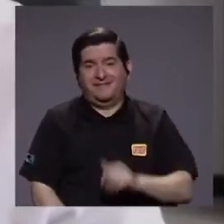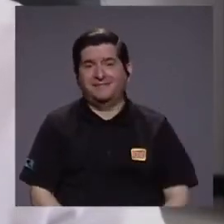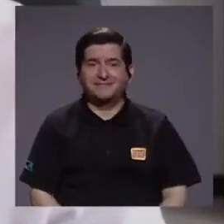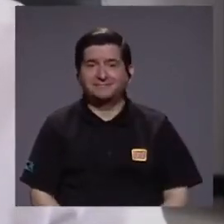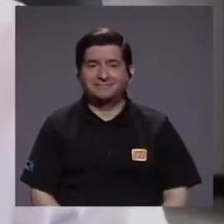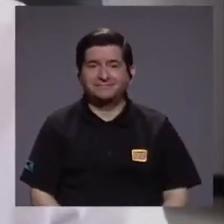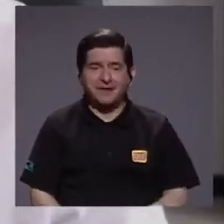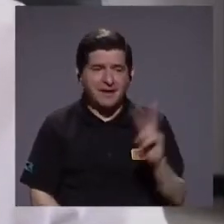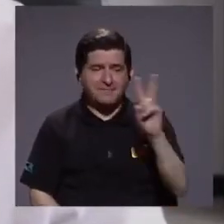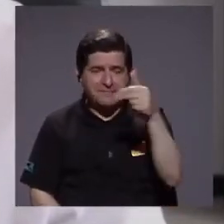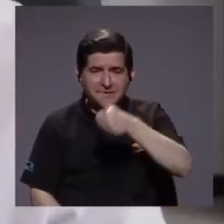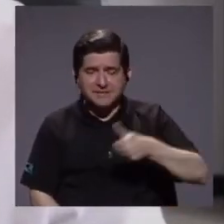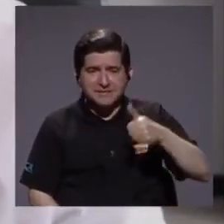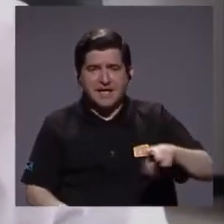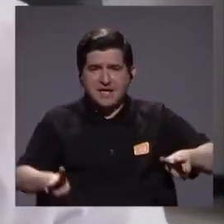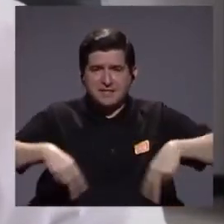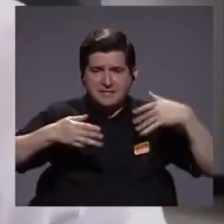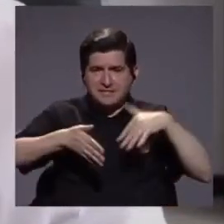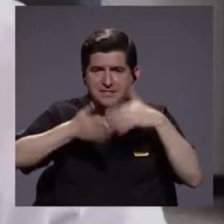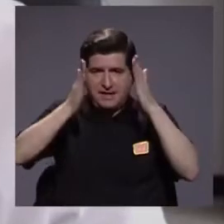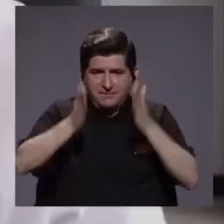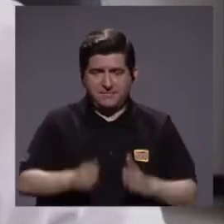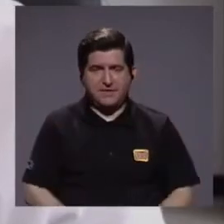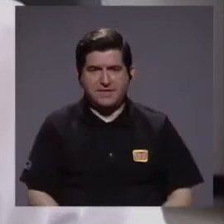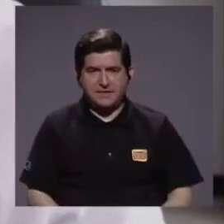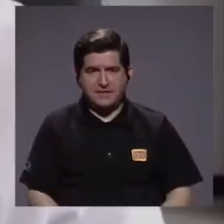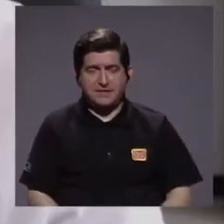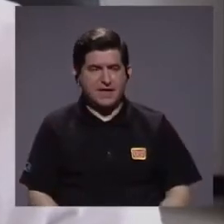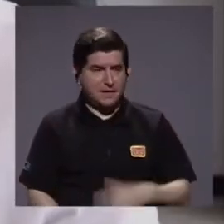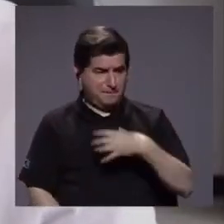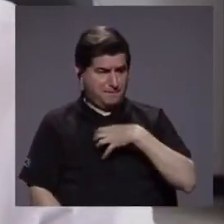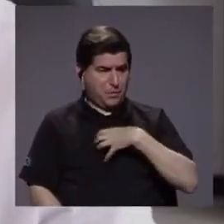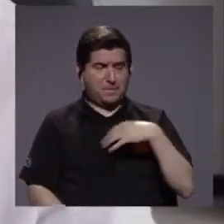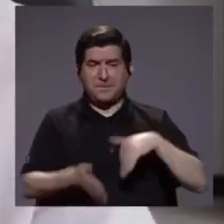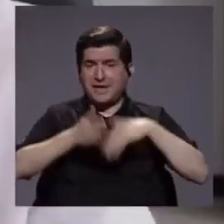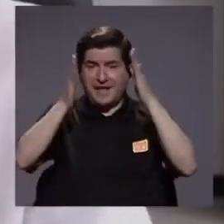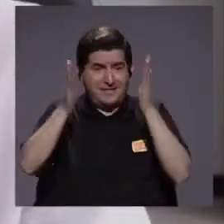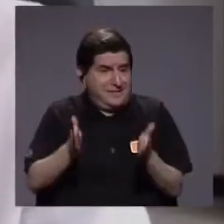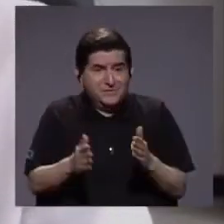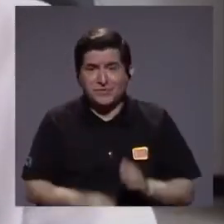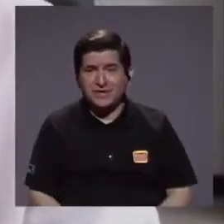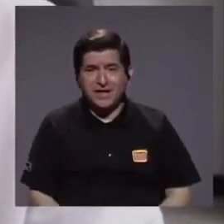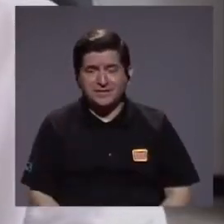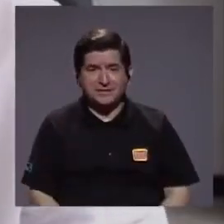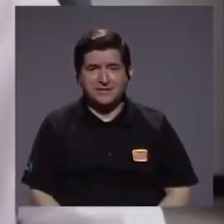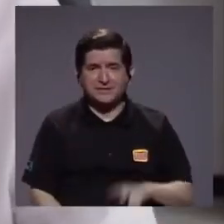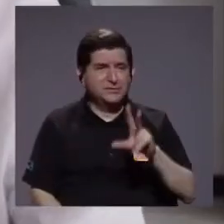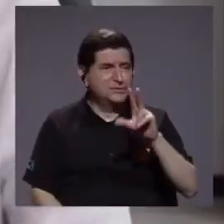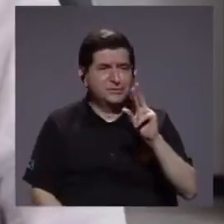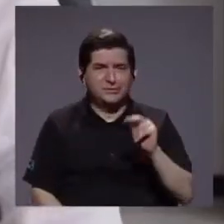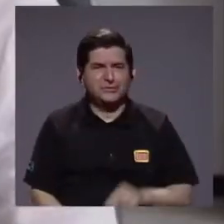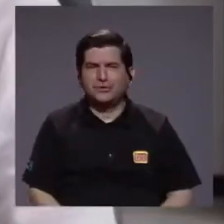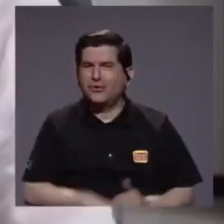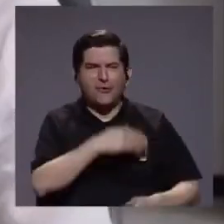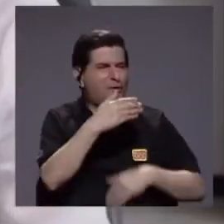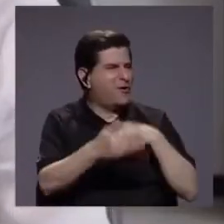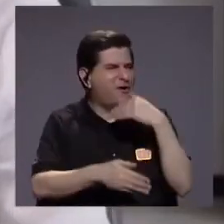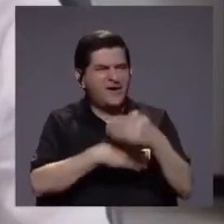tanto, la Vicerrectoría de Vida Estudiantil debería ser de los estudiantes, más que el tema propiamente de una